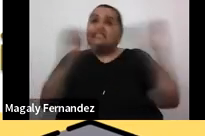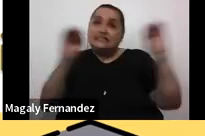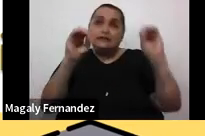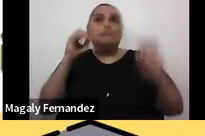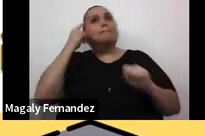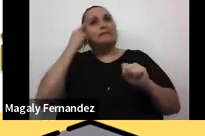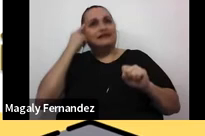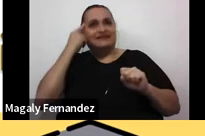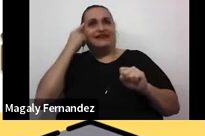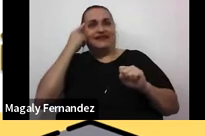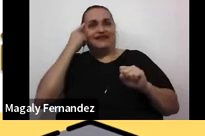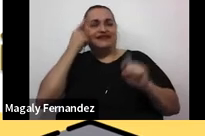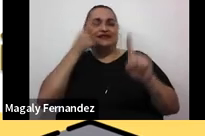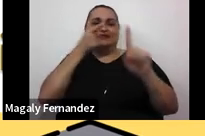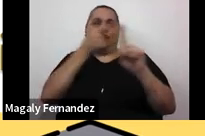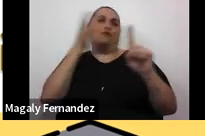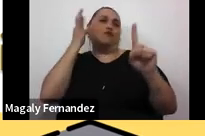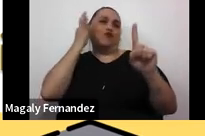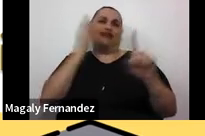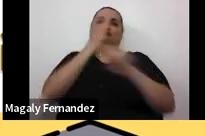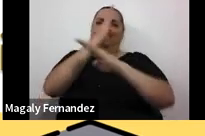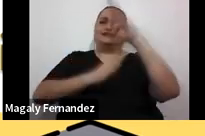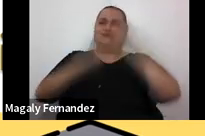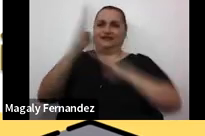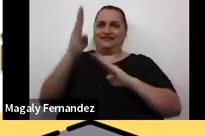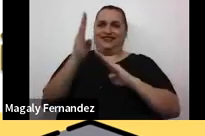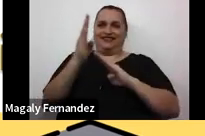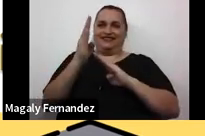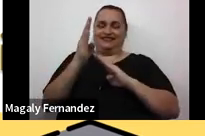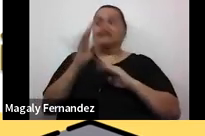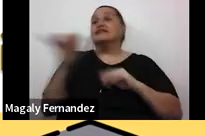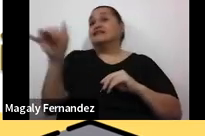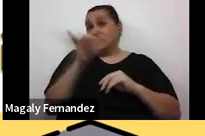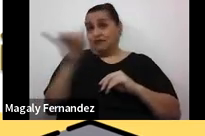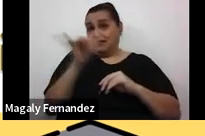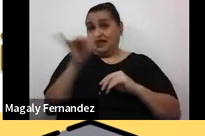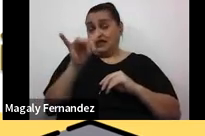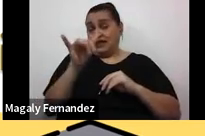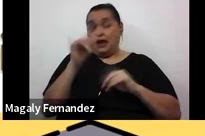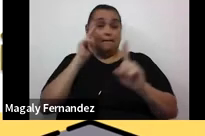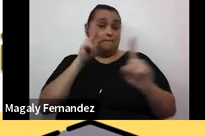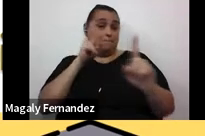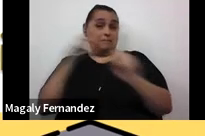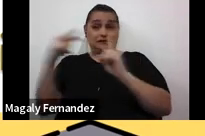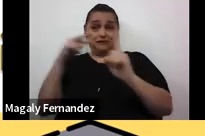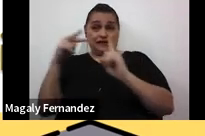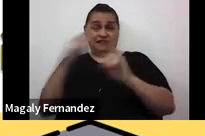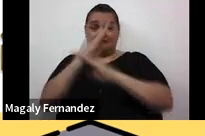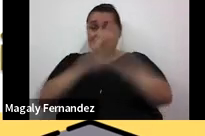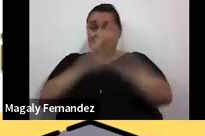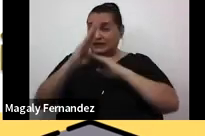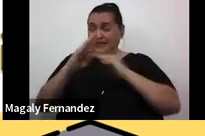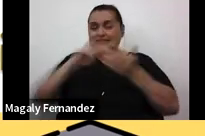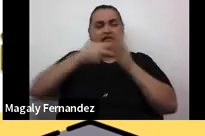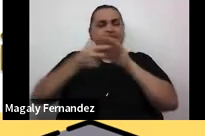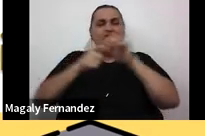en las mujeres con discapacidad igual la perspectiva de discapacidad es esto es la diversidad